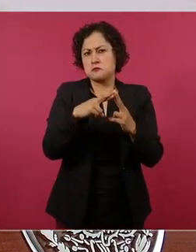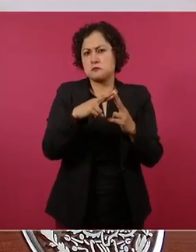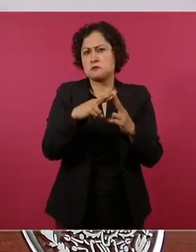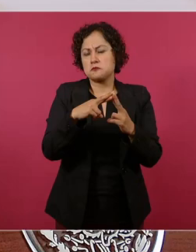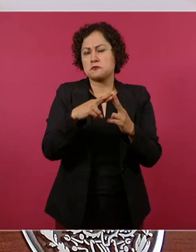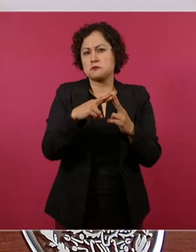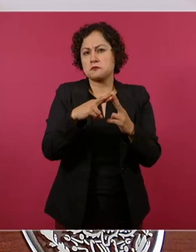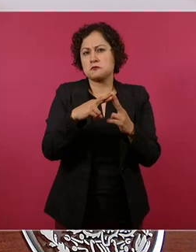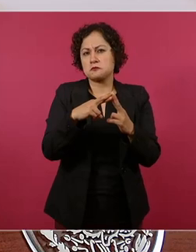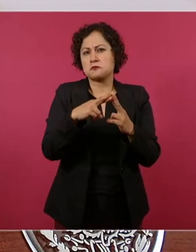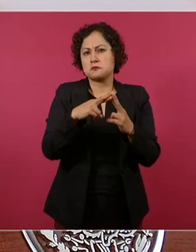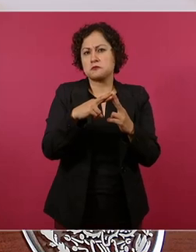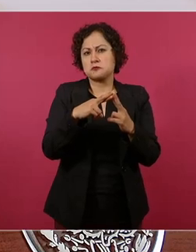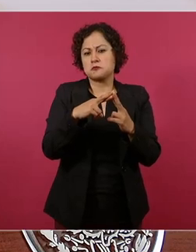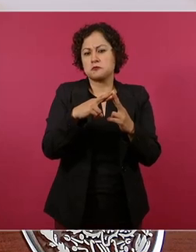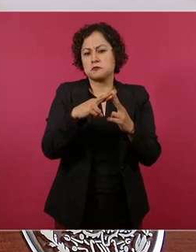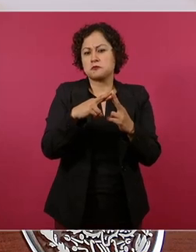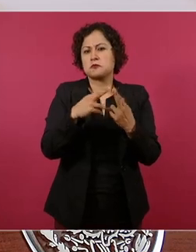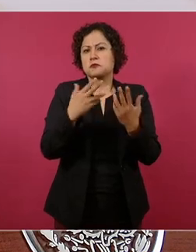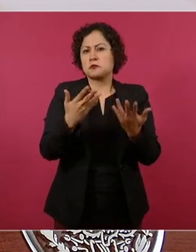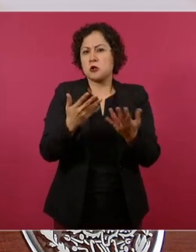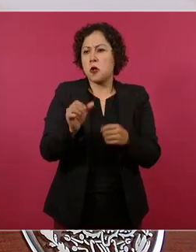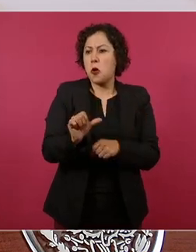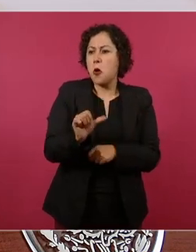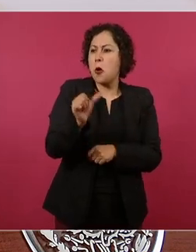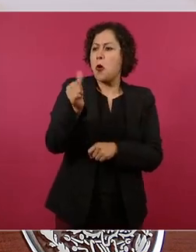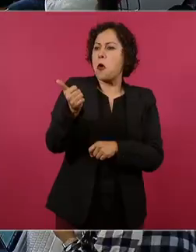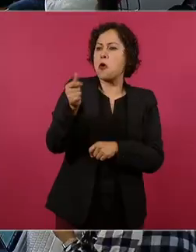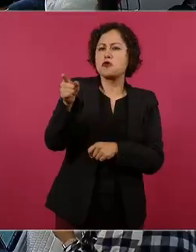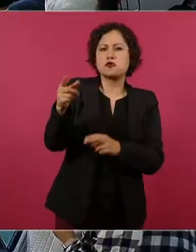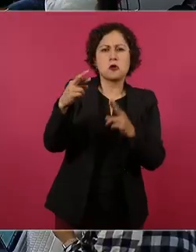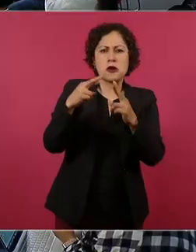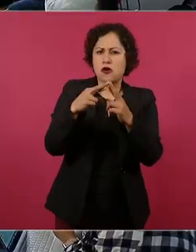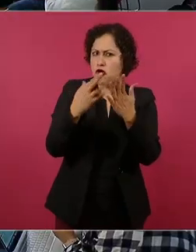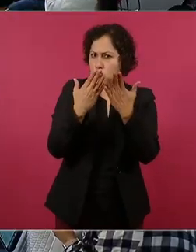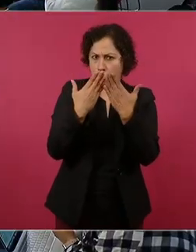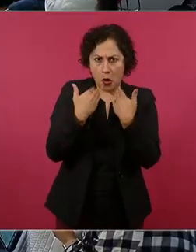y no religiosos, creyentes o no creyentes.